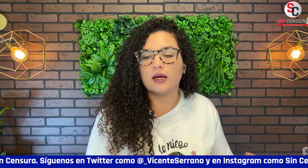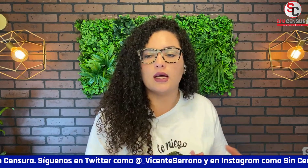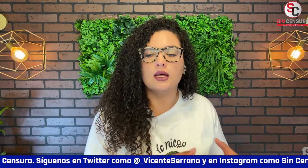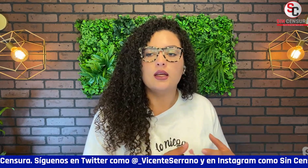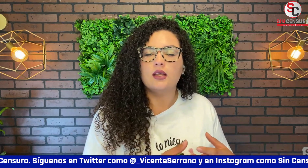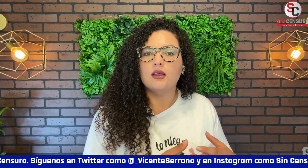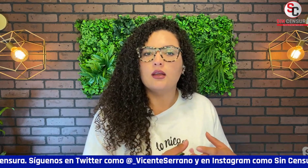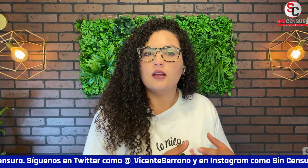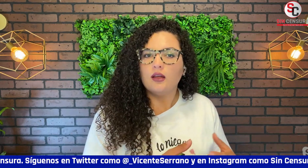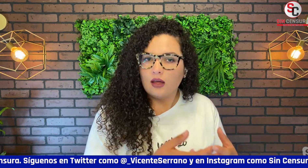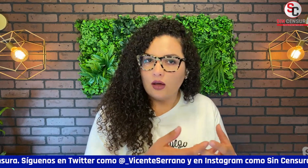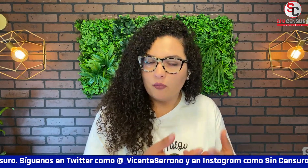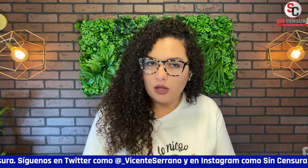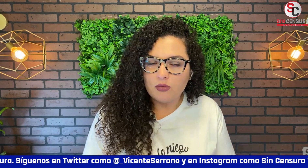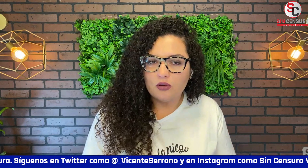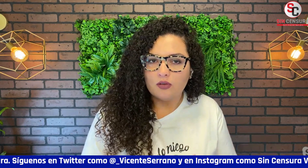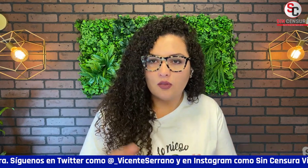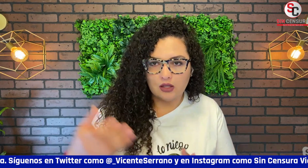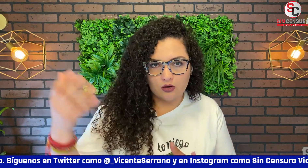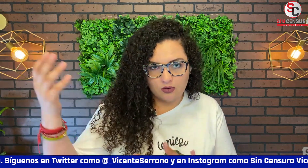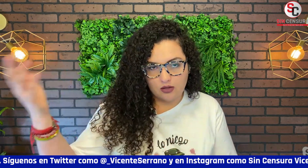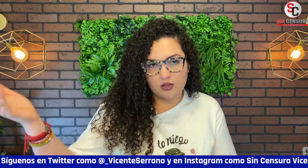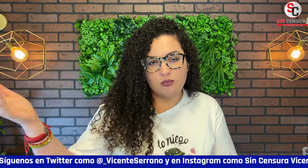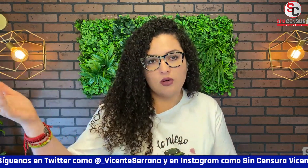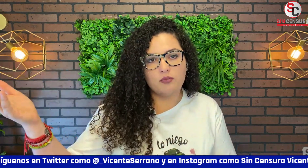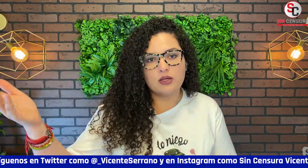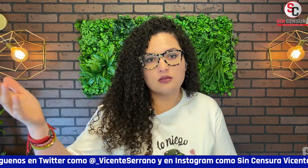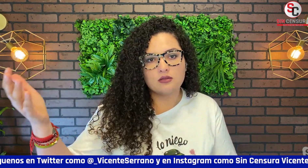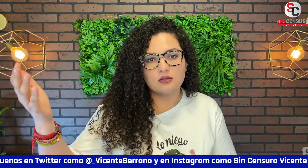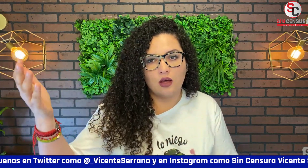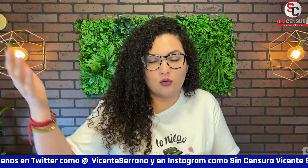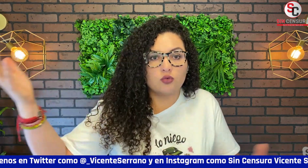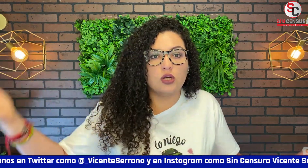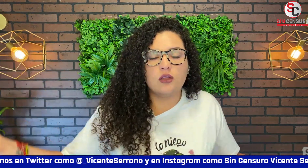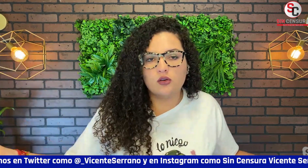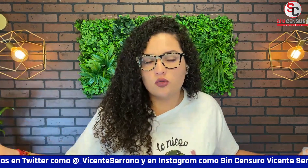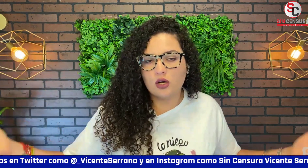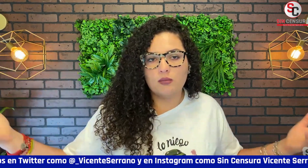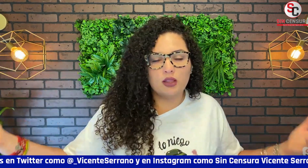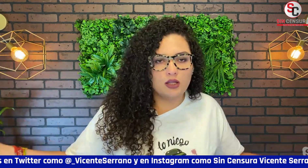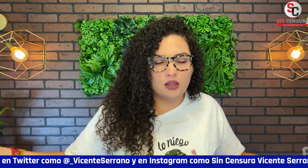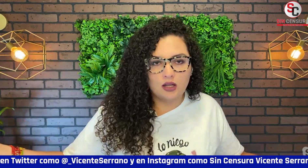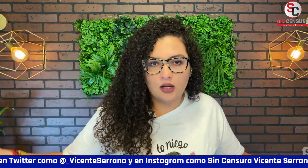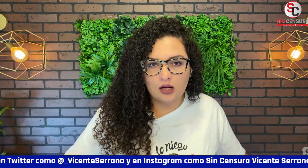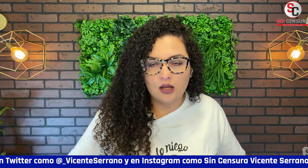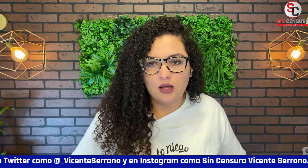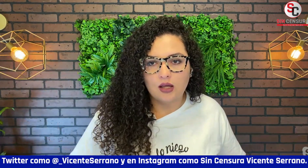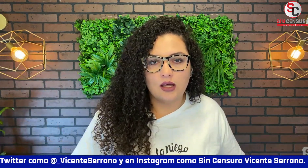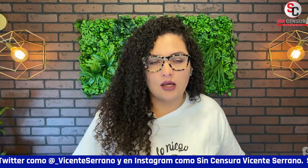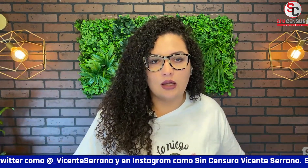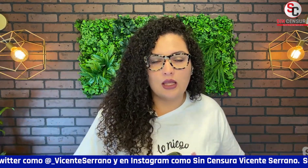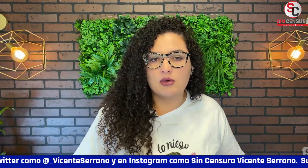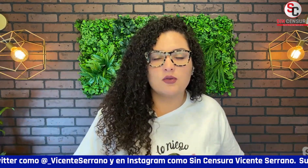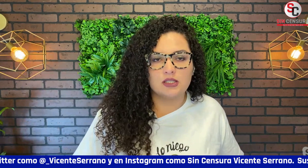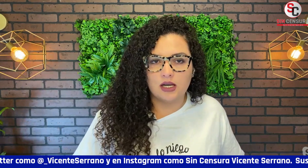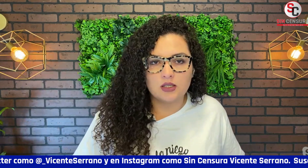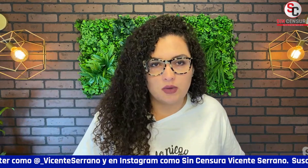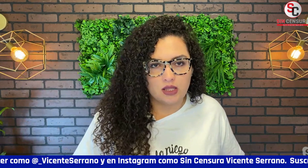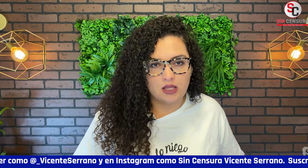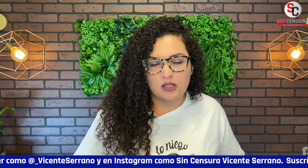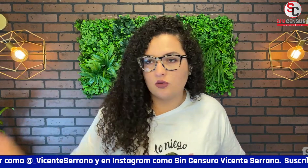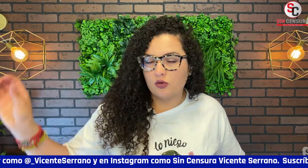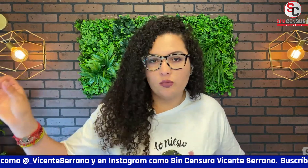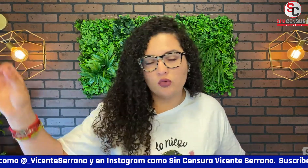Cabeza de Vaca. Primo del gobernador de Tamaulipas, acusado no solamente de tener temas